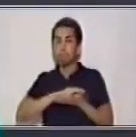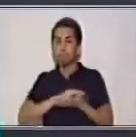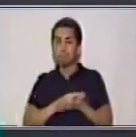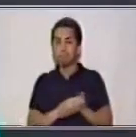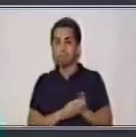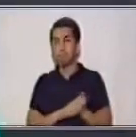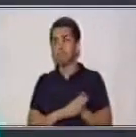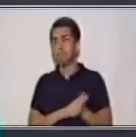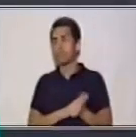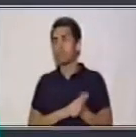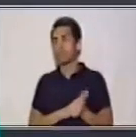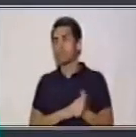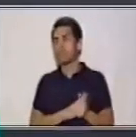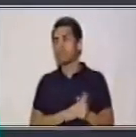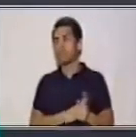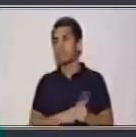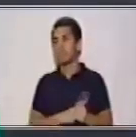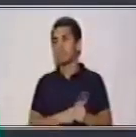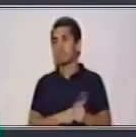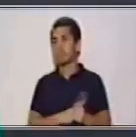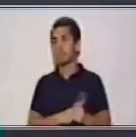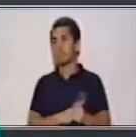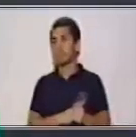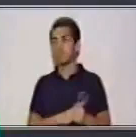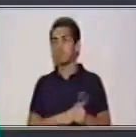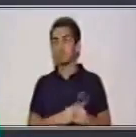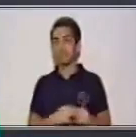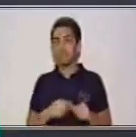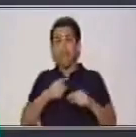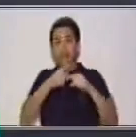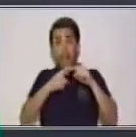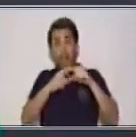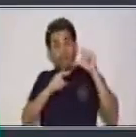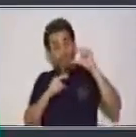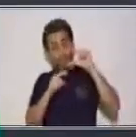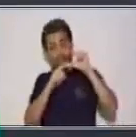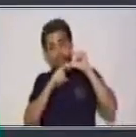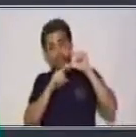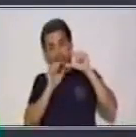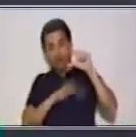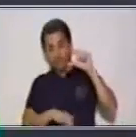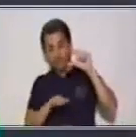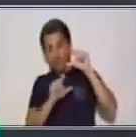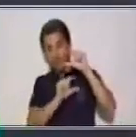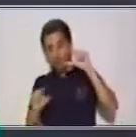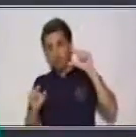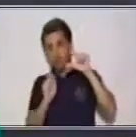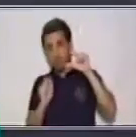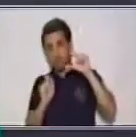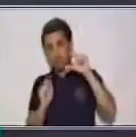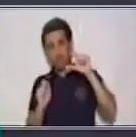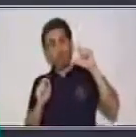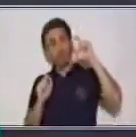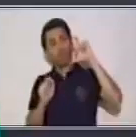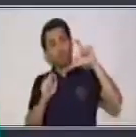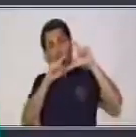de medios abajo producto de extremos,